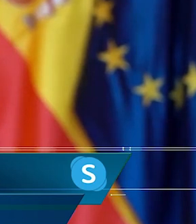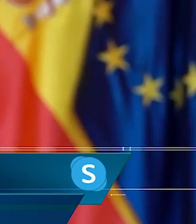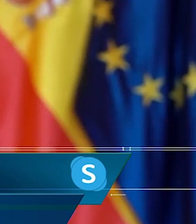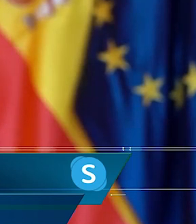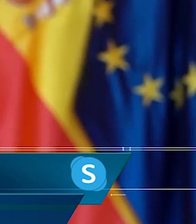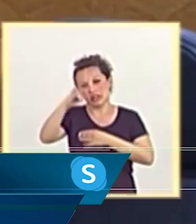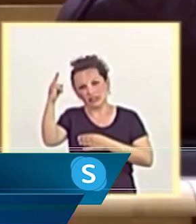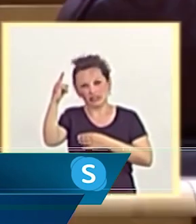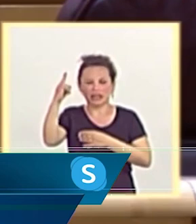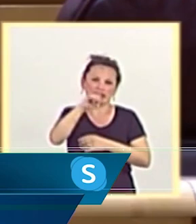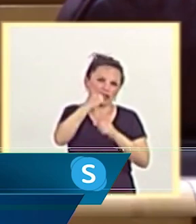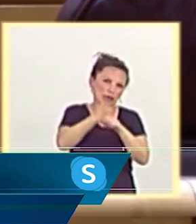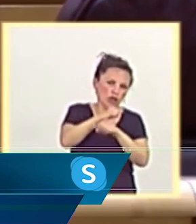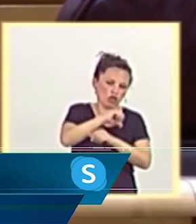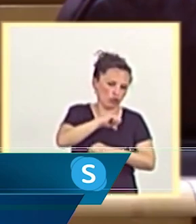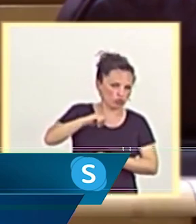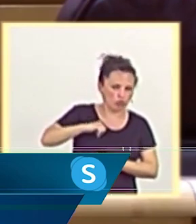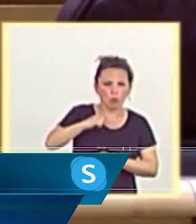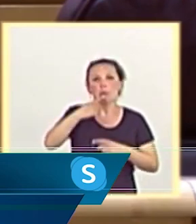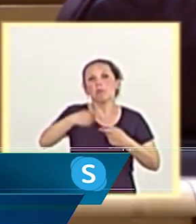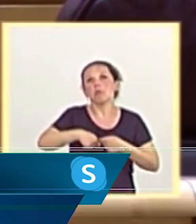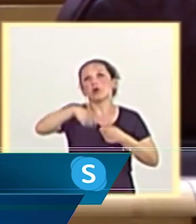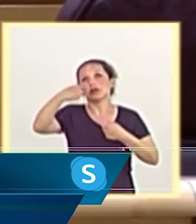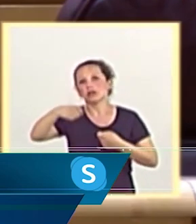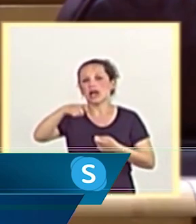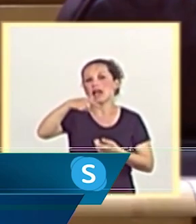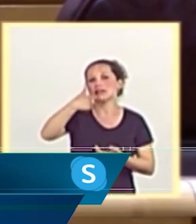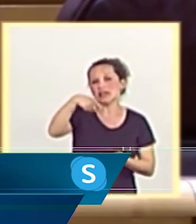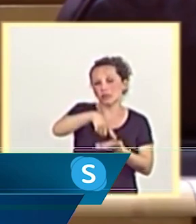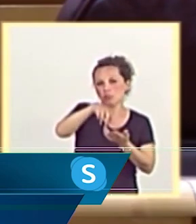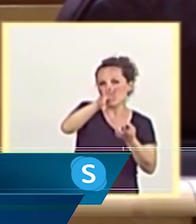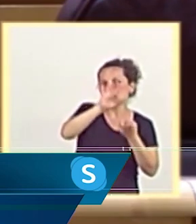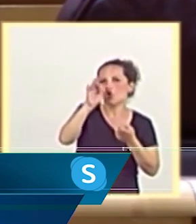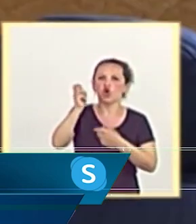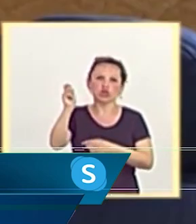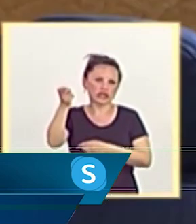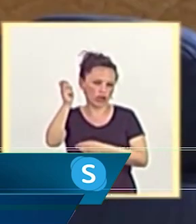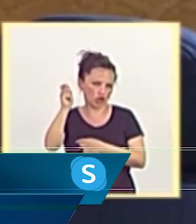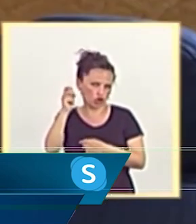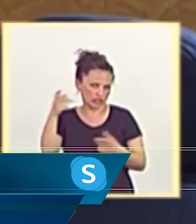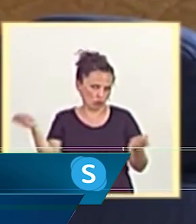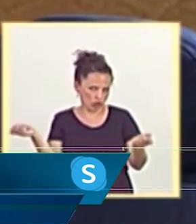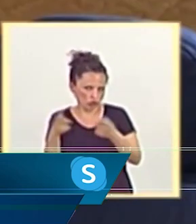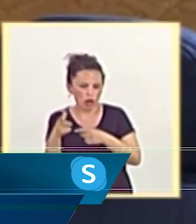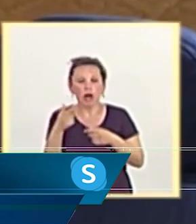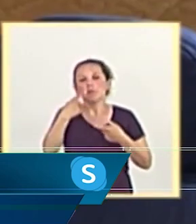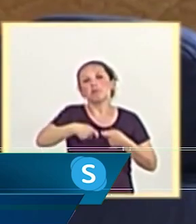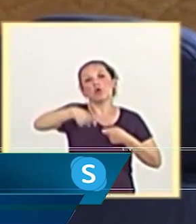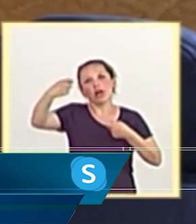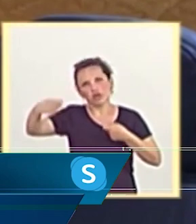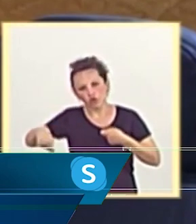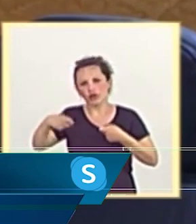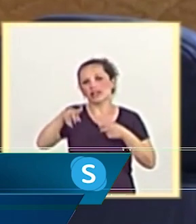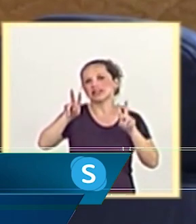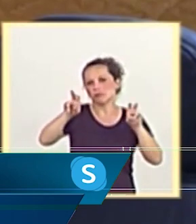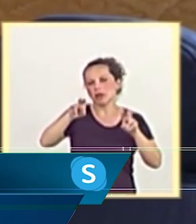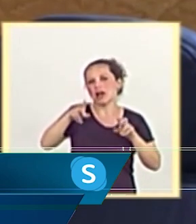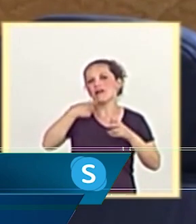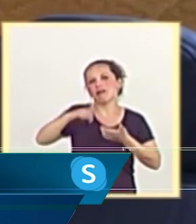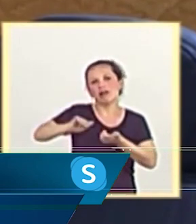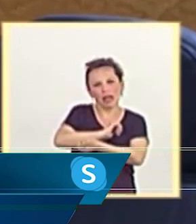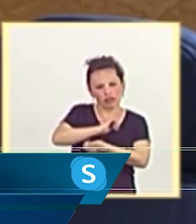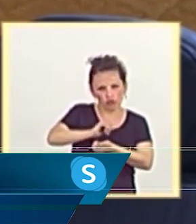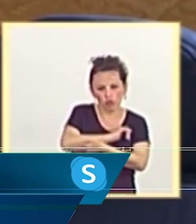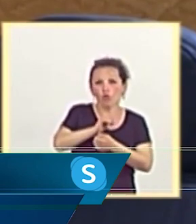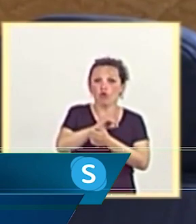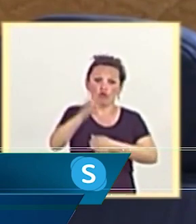va a ser negativo, va a ser negativo. Ya los señores de la AIREF, que están vendidos al sistema, están vendidos a ti,